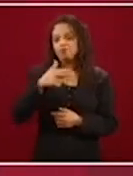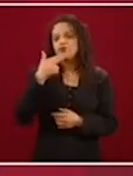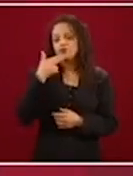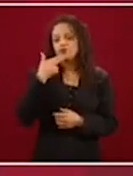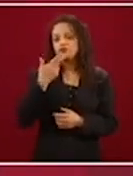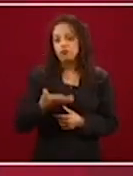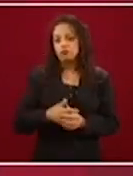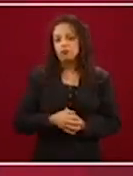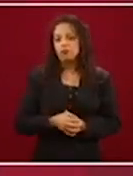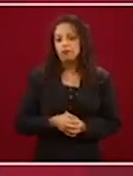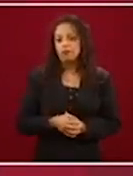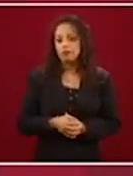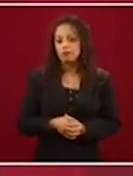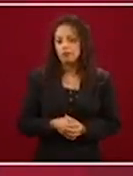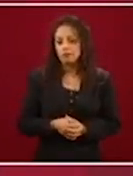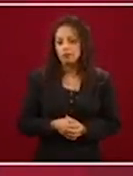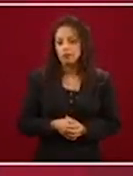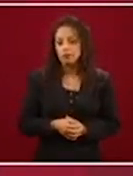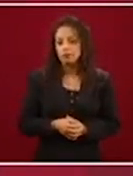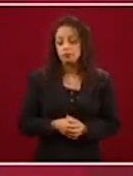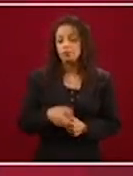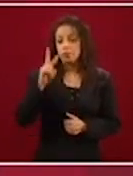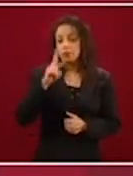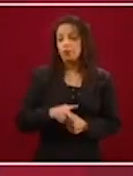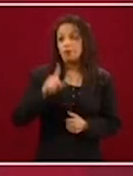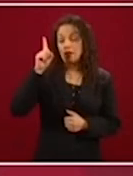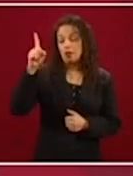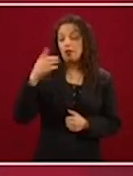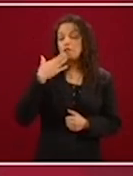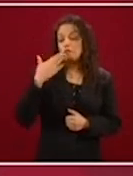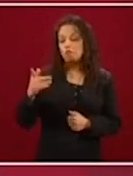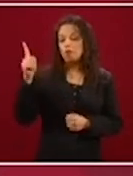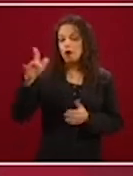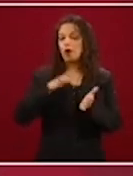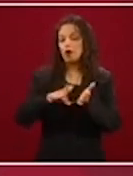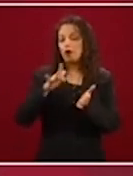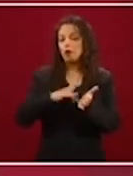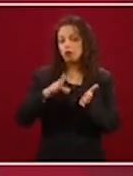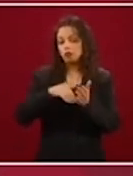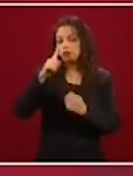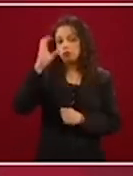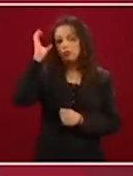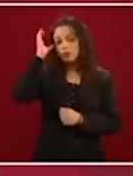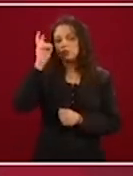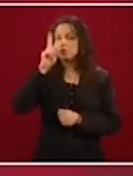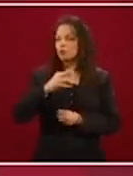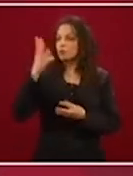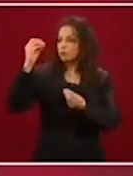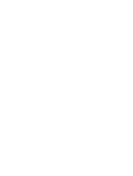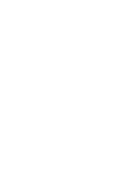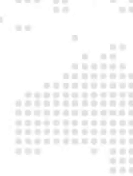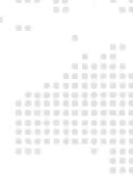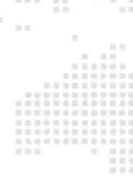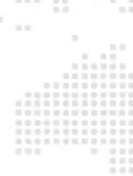tenido una gran colaboración de ellos diría yo que estamos muy agradecidos